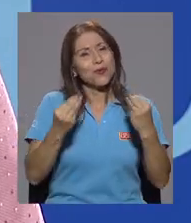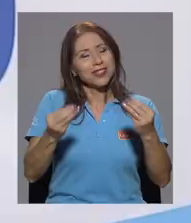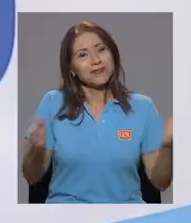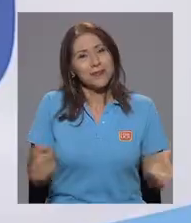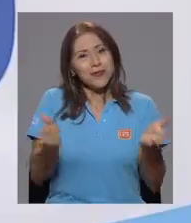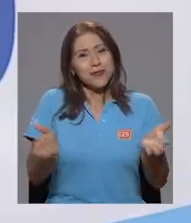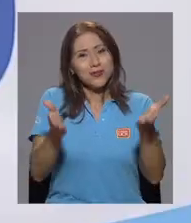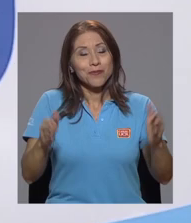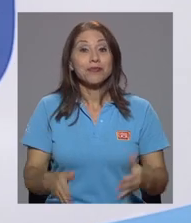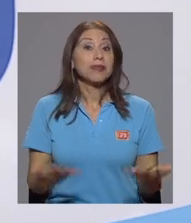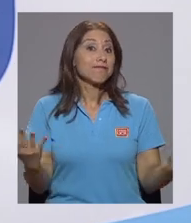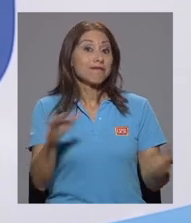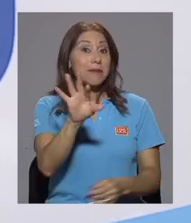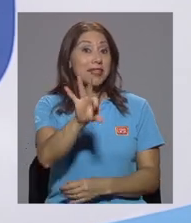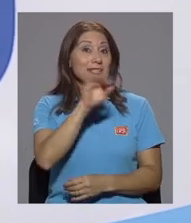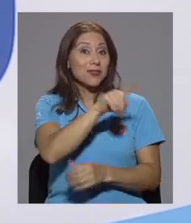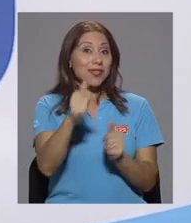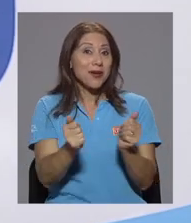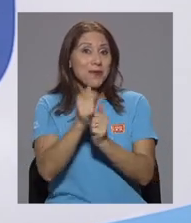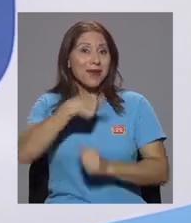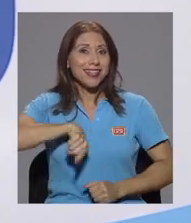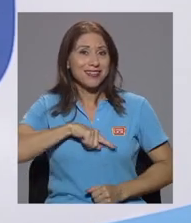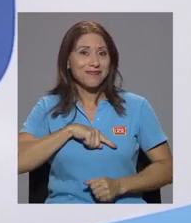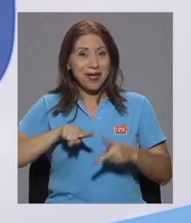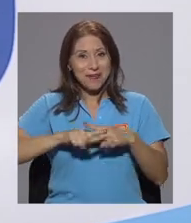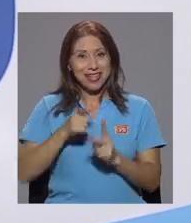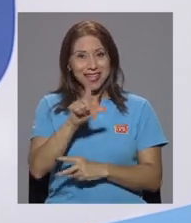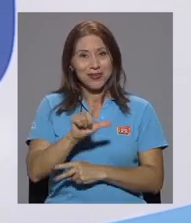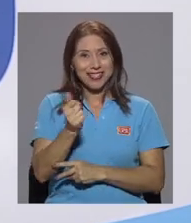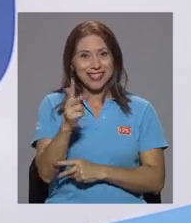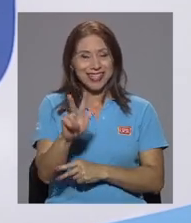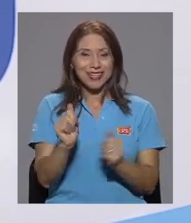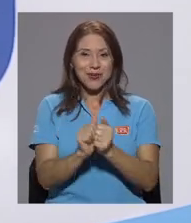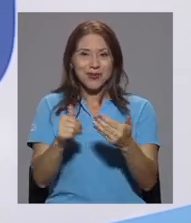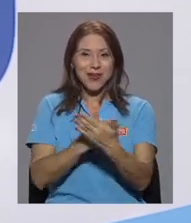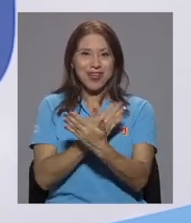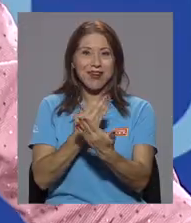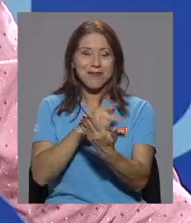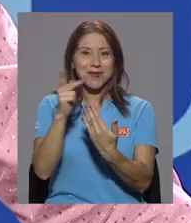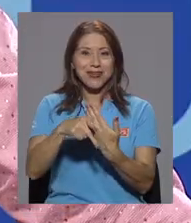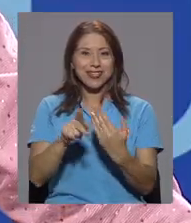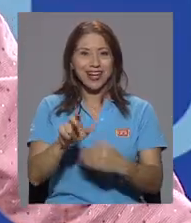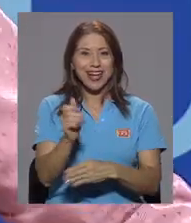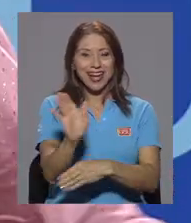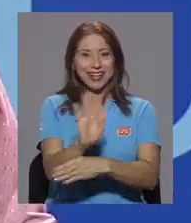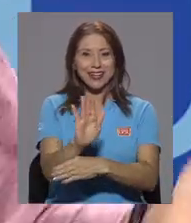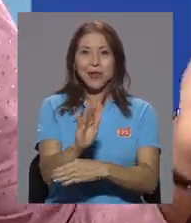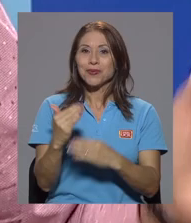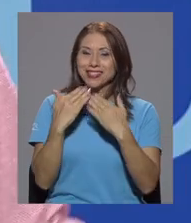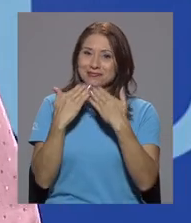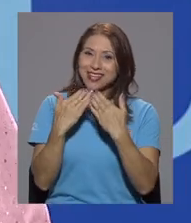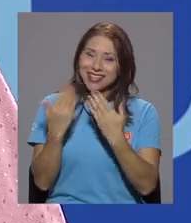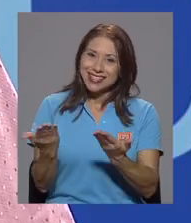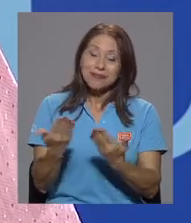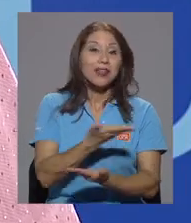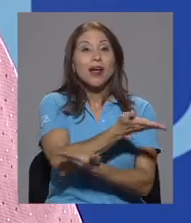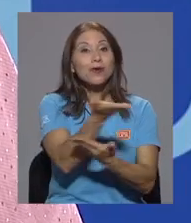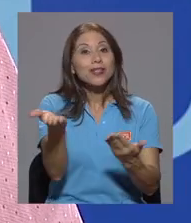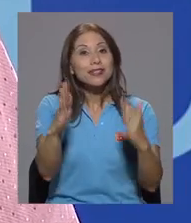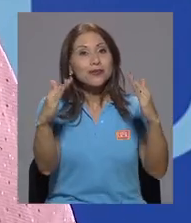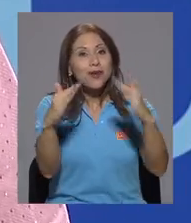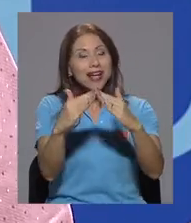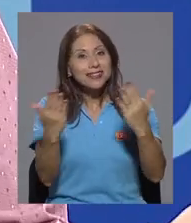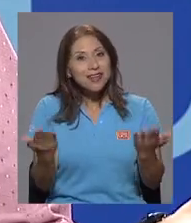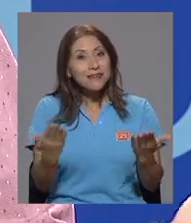bueno no la invitación para que nos acompañen verdad a partir de este lunes 13 con la nueva programación del canal muchísimas gracias región de alzheimer y a ustedes en su casa